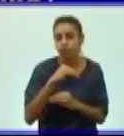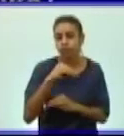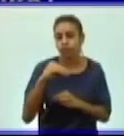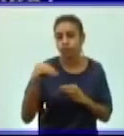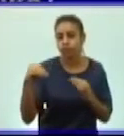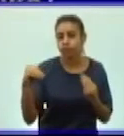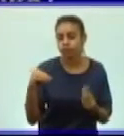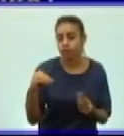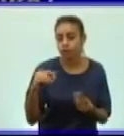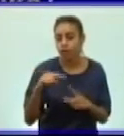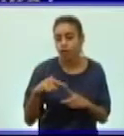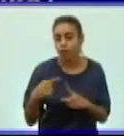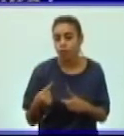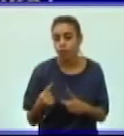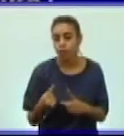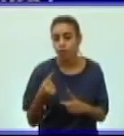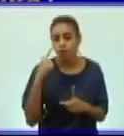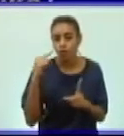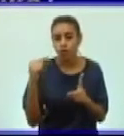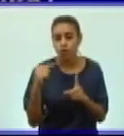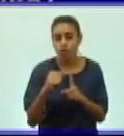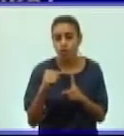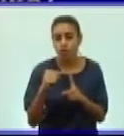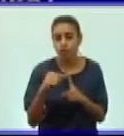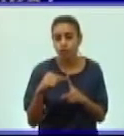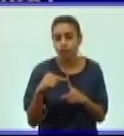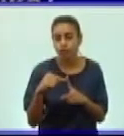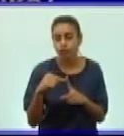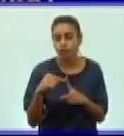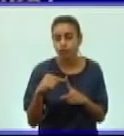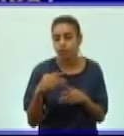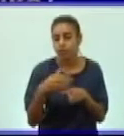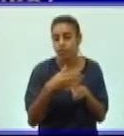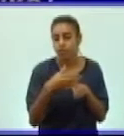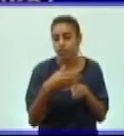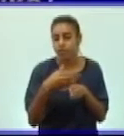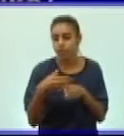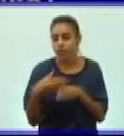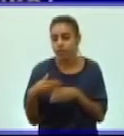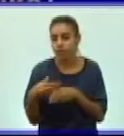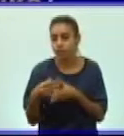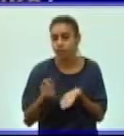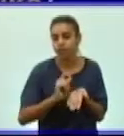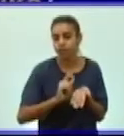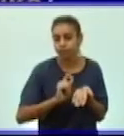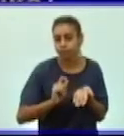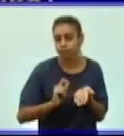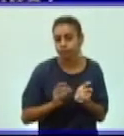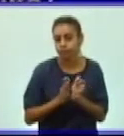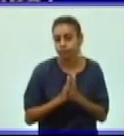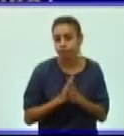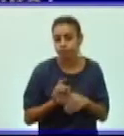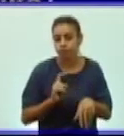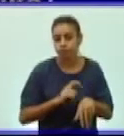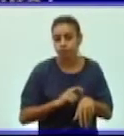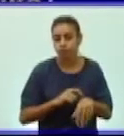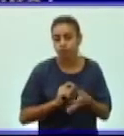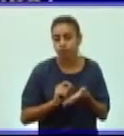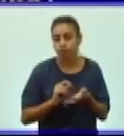objetivos precisamente. Y se los voy a presentar entonces, espero que hayan tenido tiempo, muchachos, y tomando nota estos elementos.